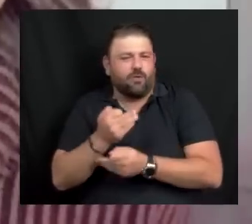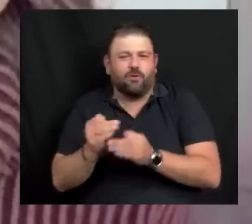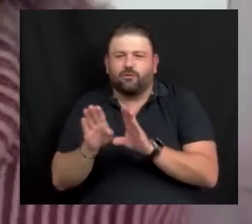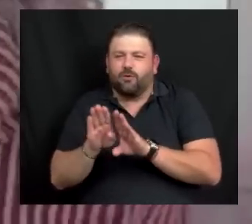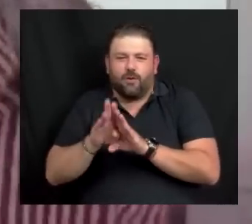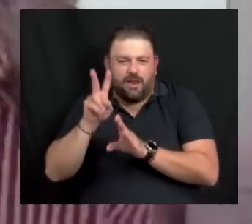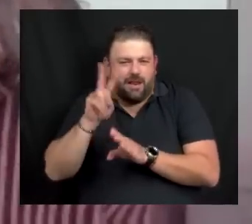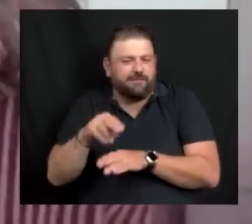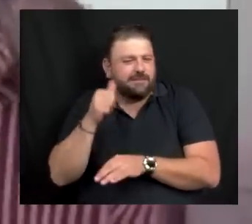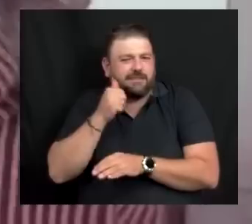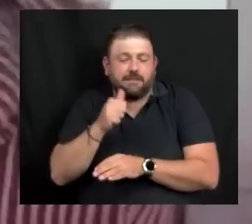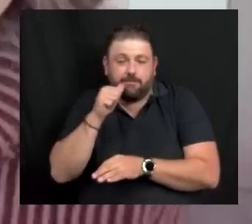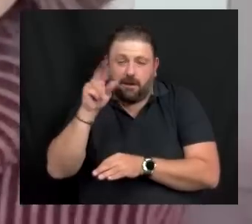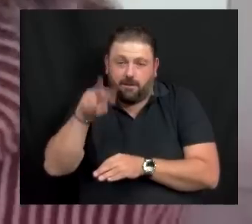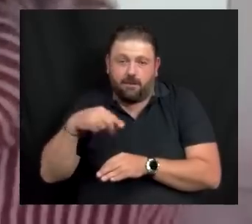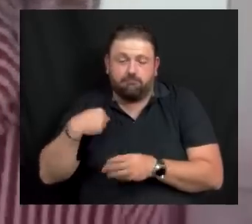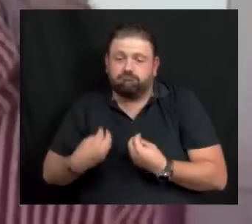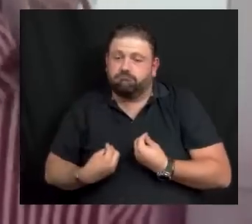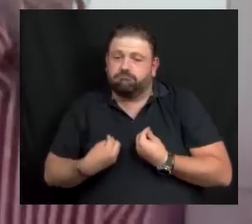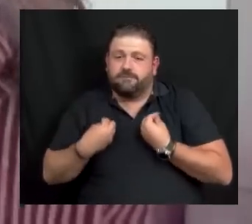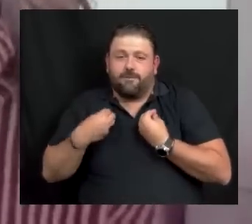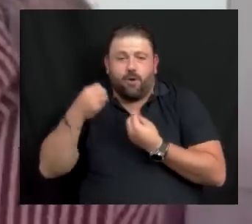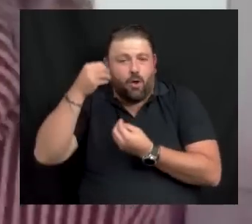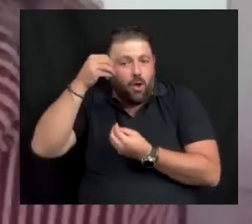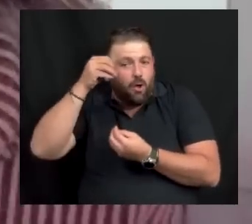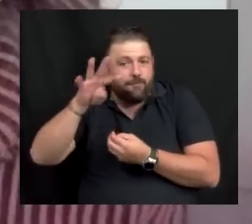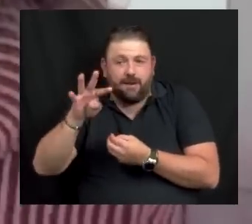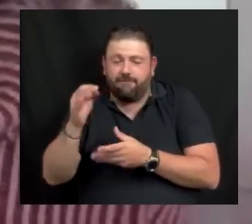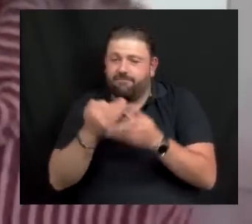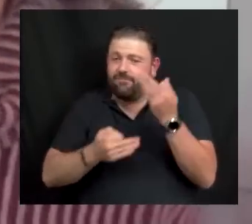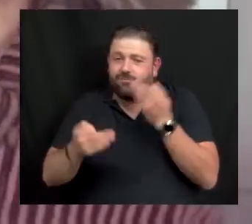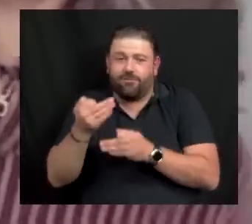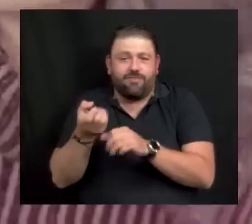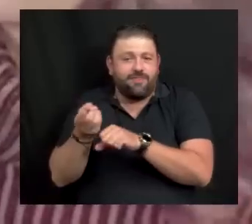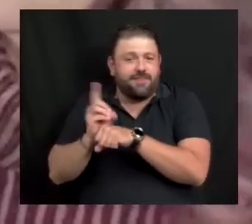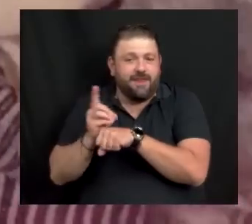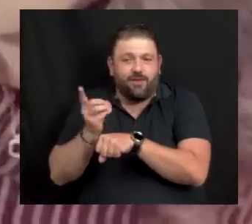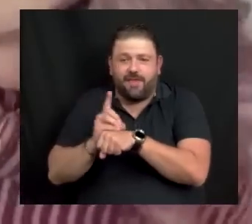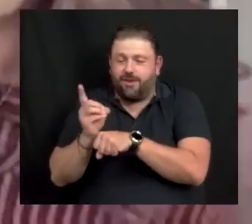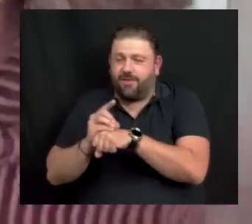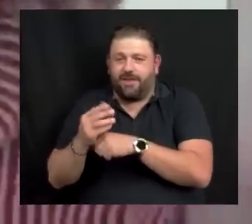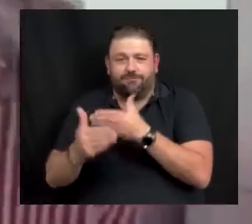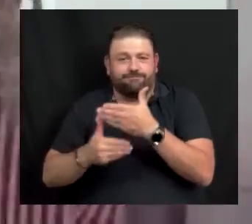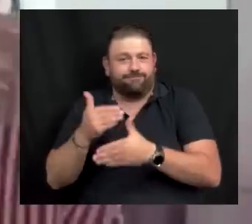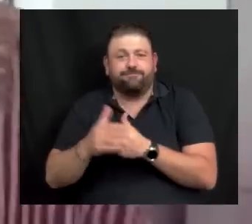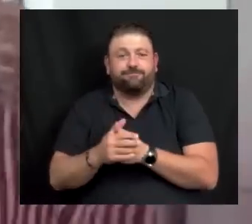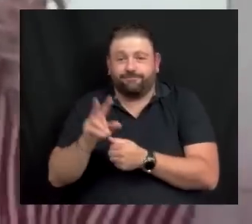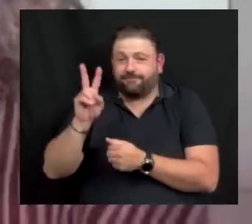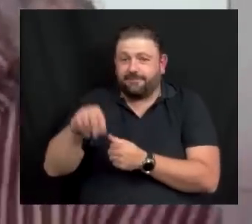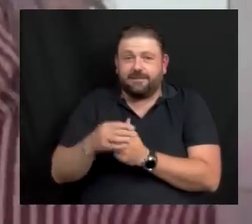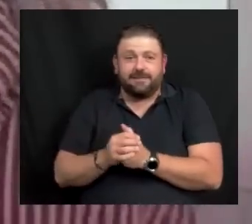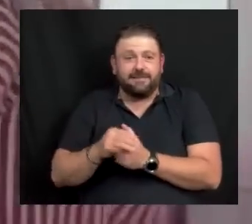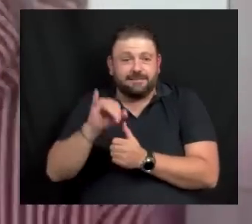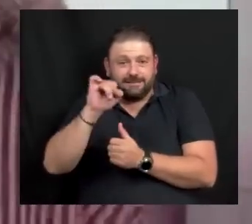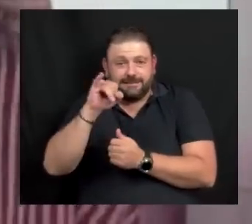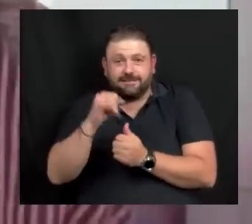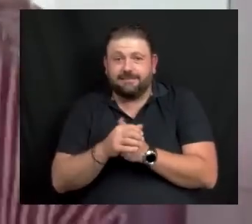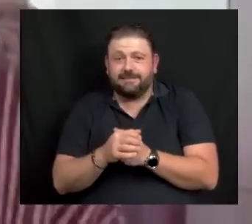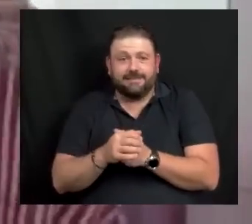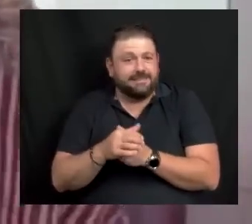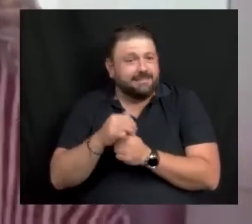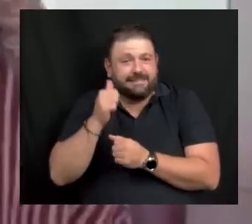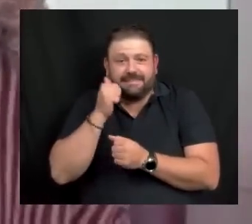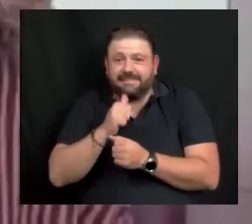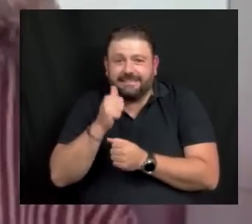la magia de Omnilife todos los días de cada día del año. Entonces, pues bueno, saludos a vos. No, pues principalmente,